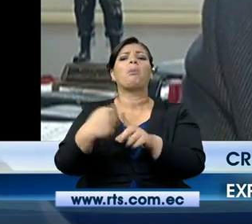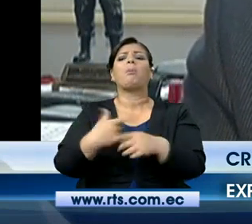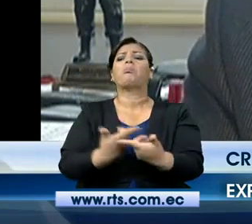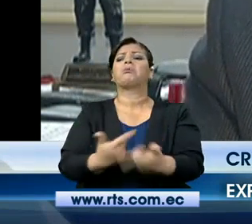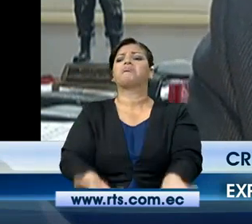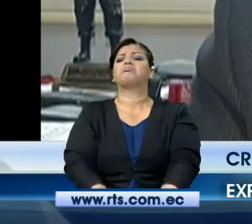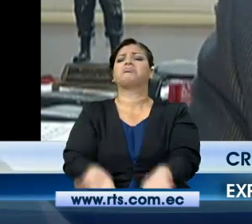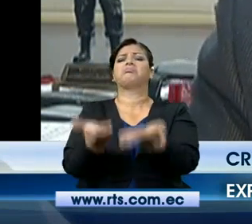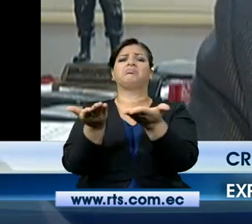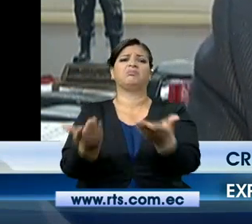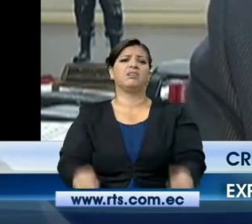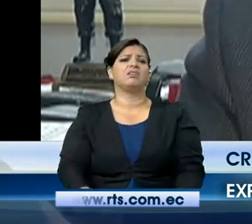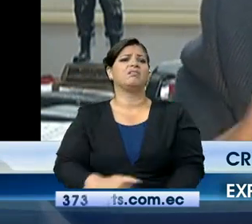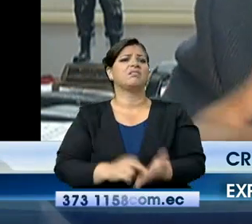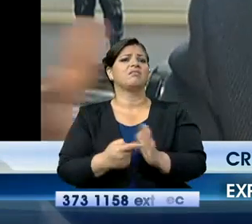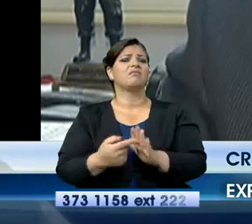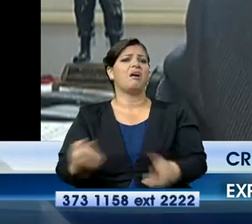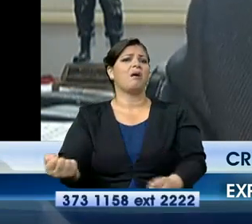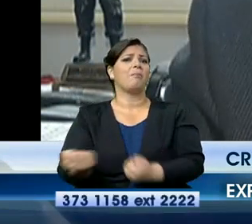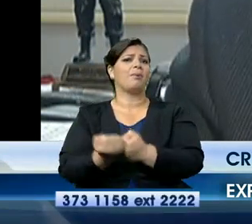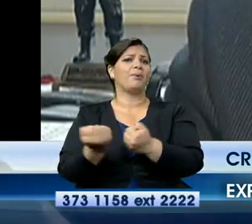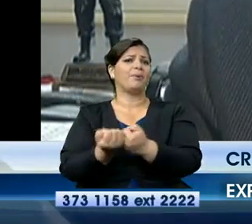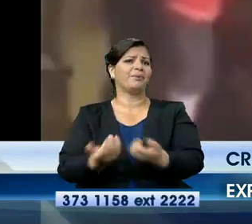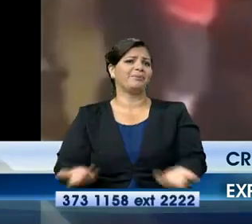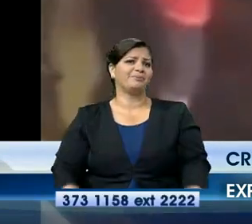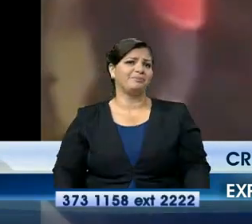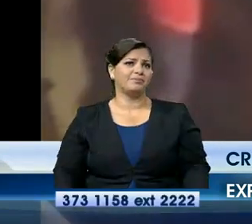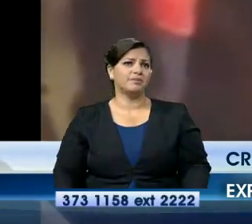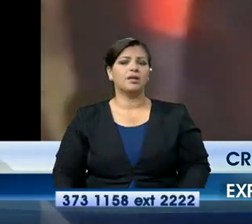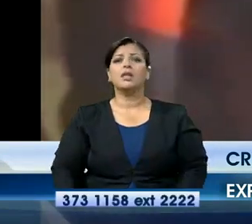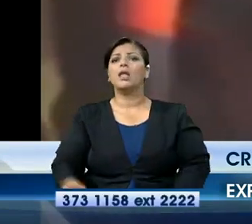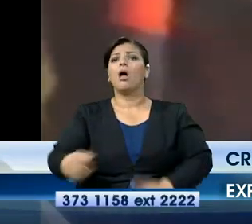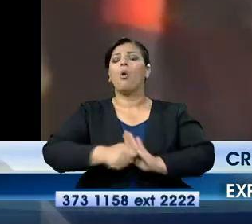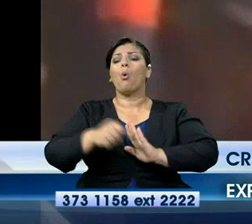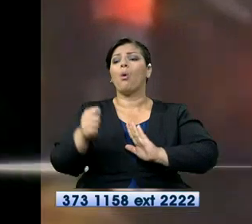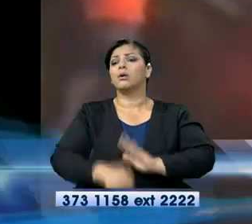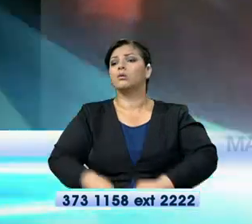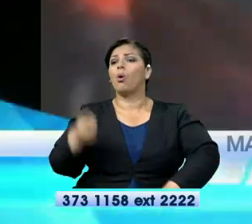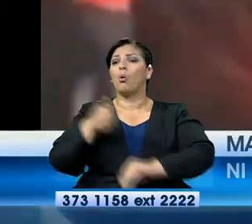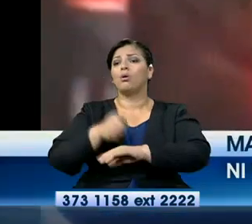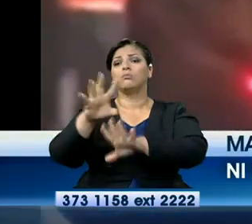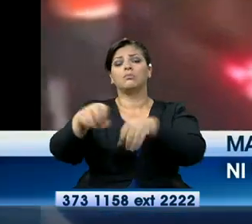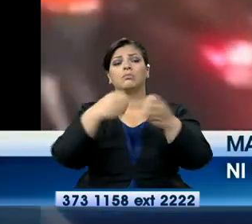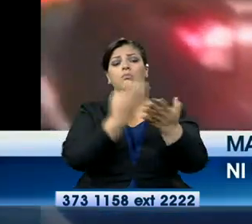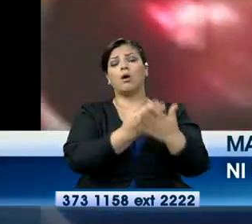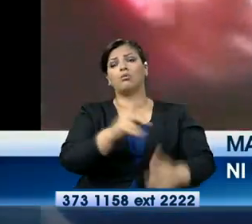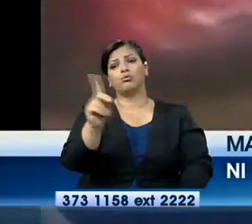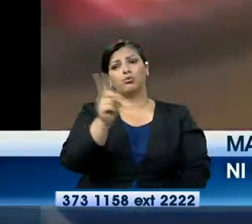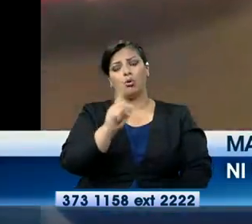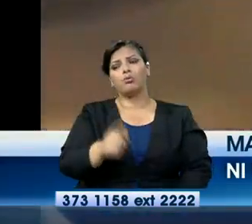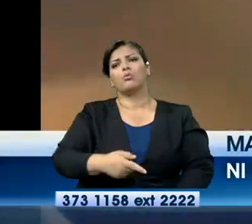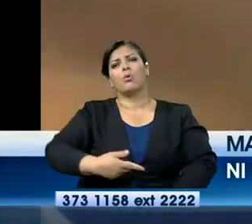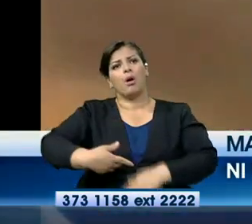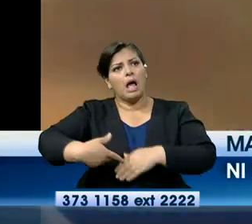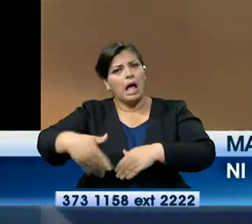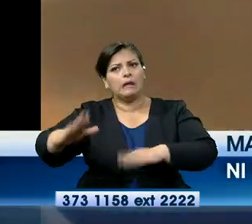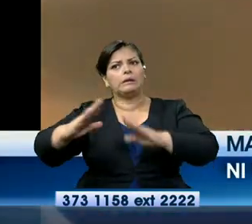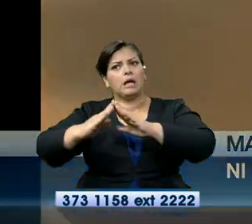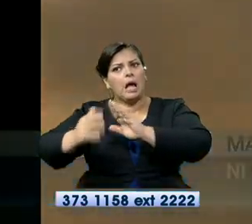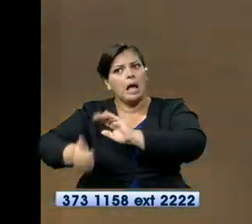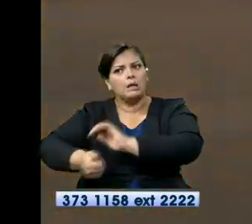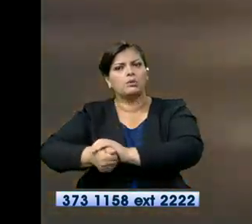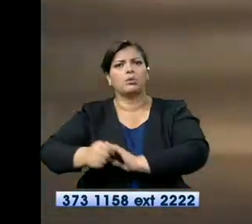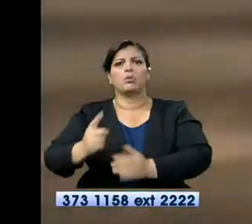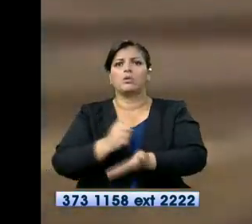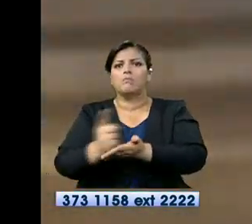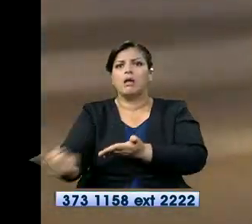allá presentes cada 15 días y nunca se presentan. Jamás se lo ve, sino cuando le detiene por otro delito. Informó Jorge